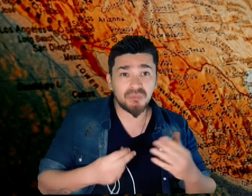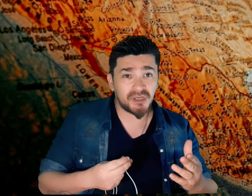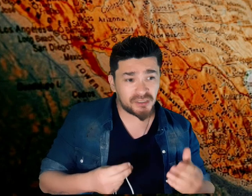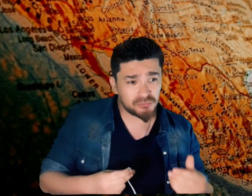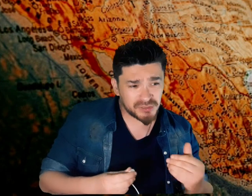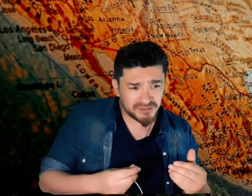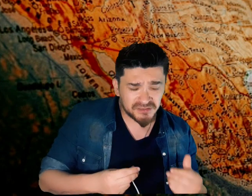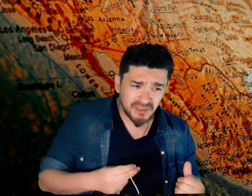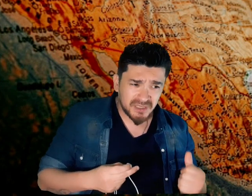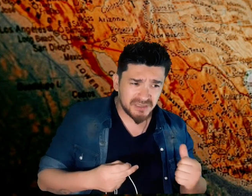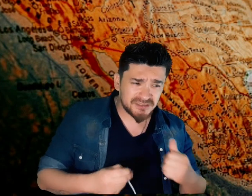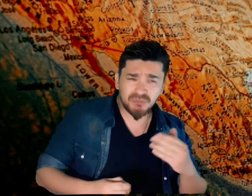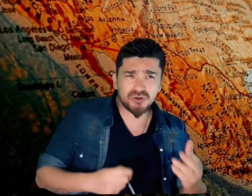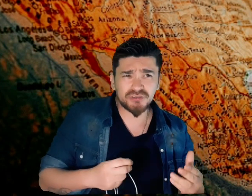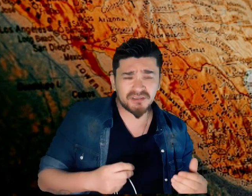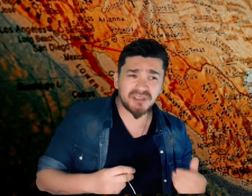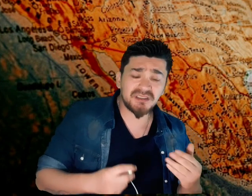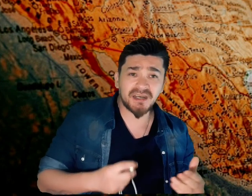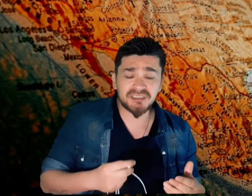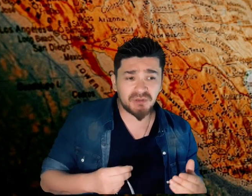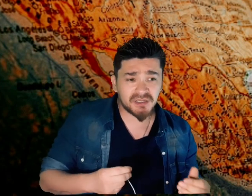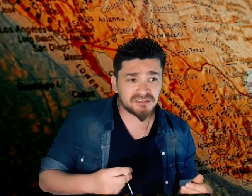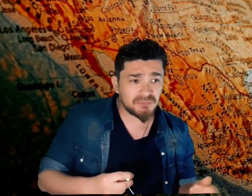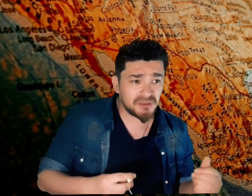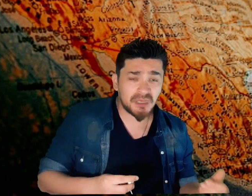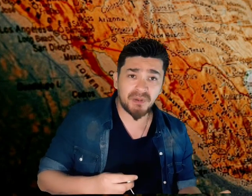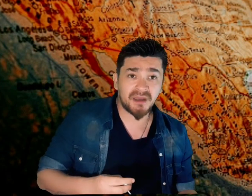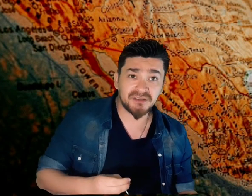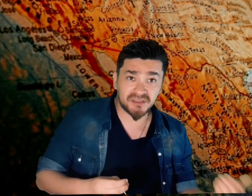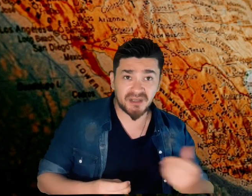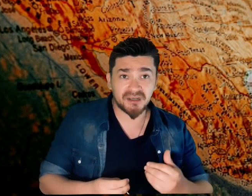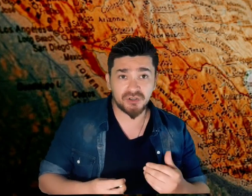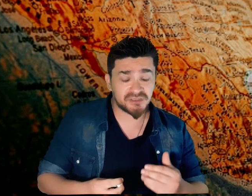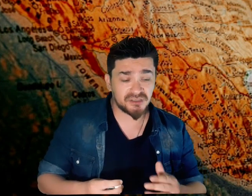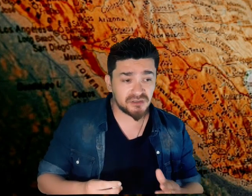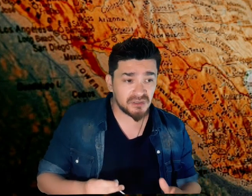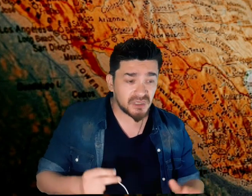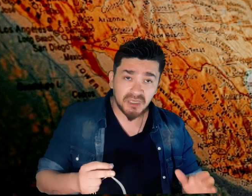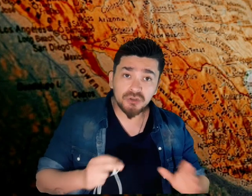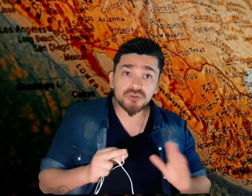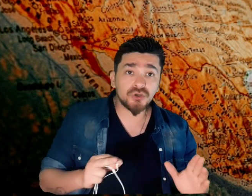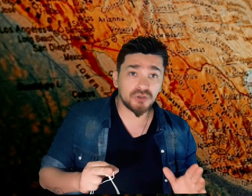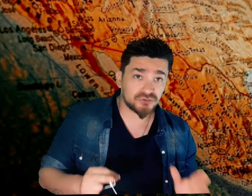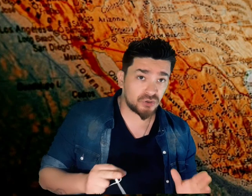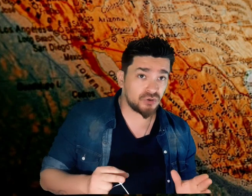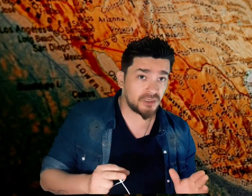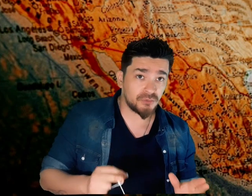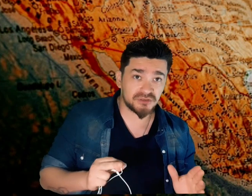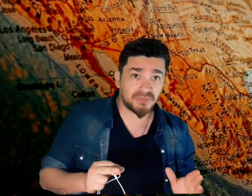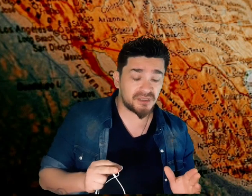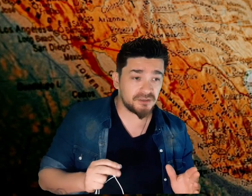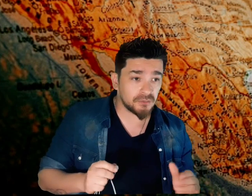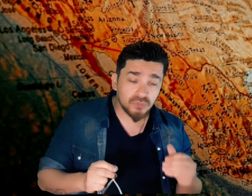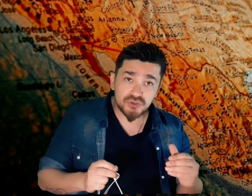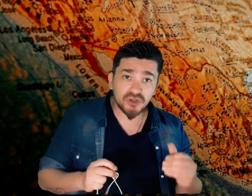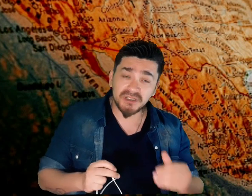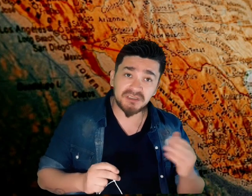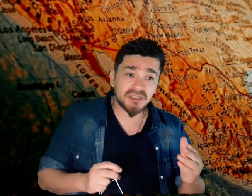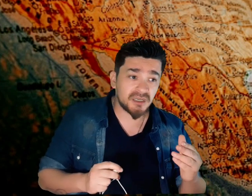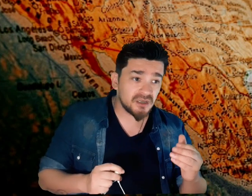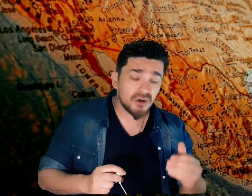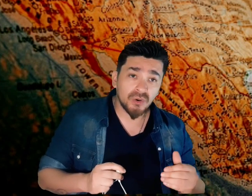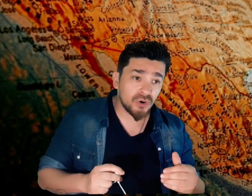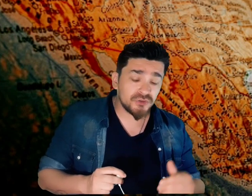reproducir cosas buenas, ¿no? Muchas veces decimos cosas tan negativas que simplemente es para retrasar las cosas, ¿no? No todos, ojo, como siempre les digo,